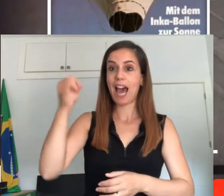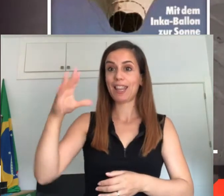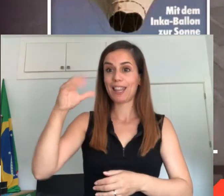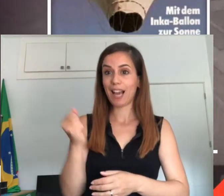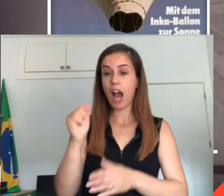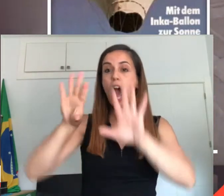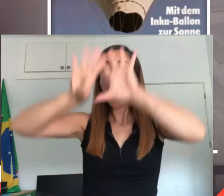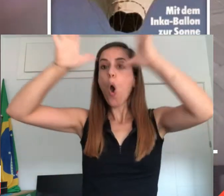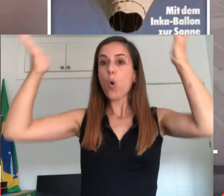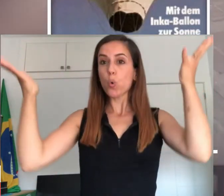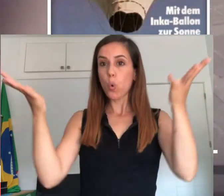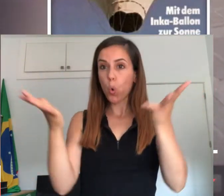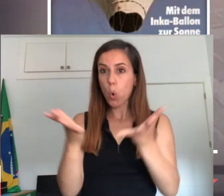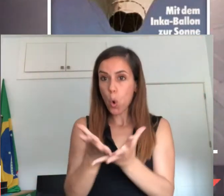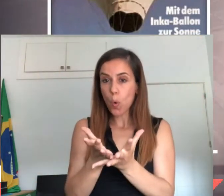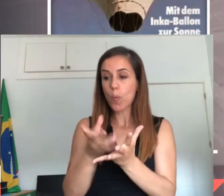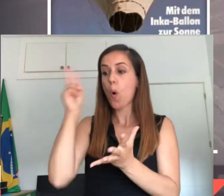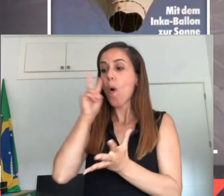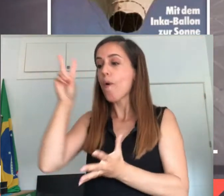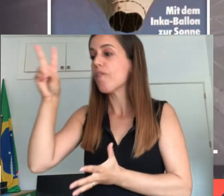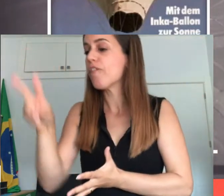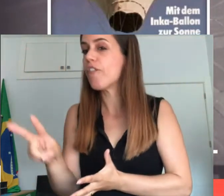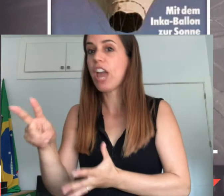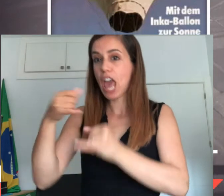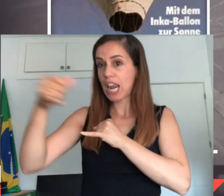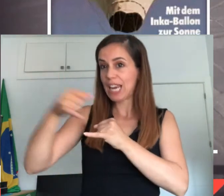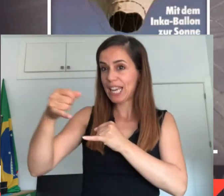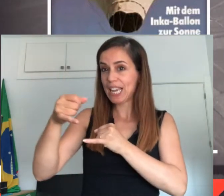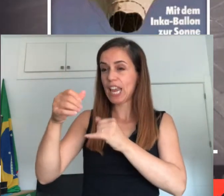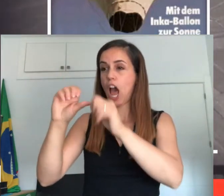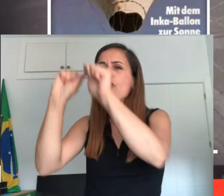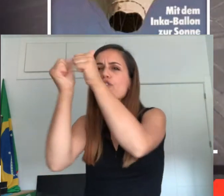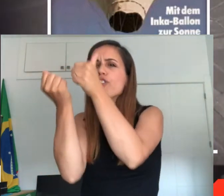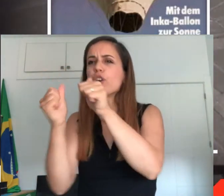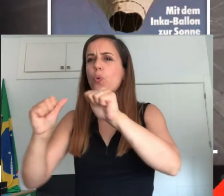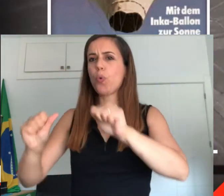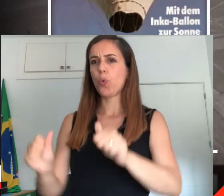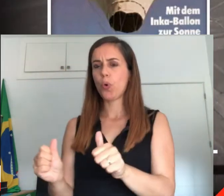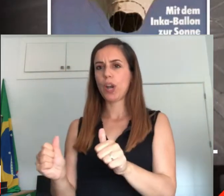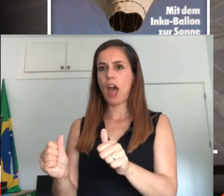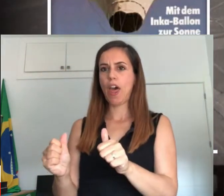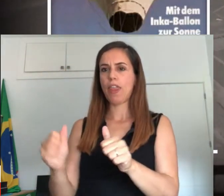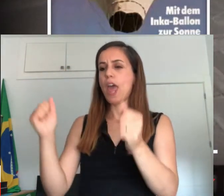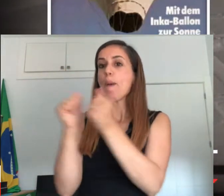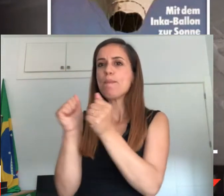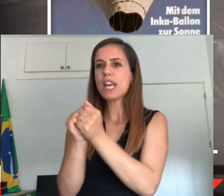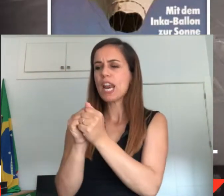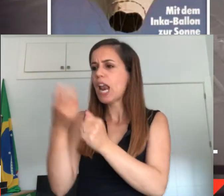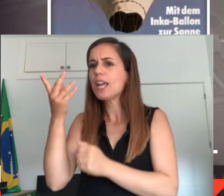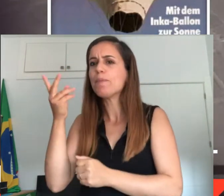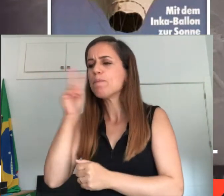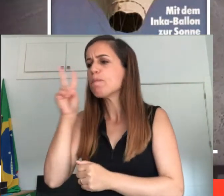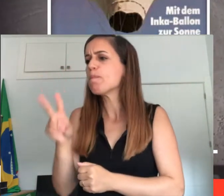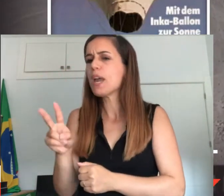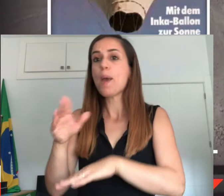fijaros, con un globo y una especie de barca, y nos cuenta que esas gigantescas efigies de divinidades estaban destinadas a ser